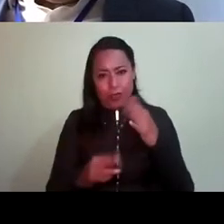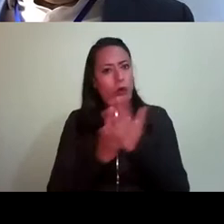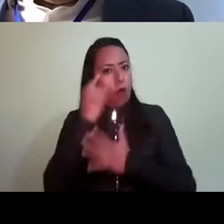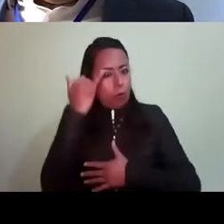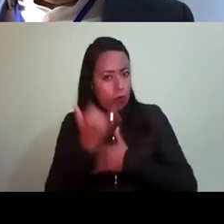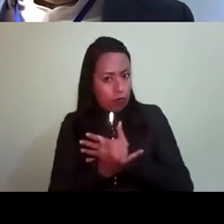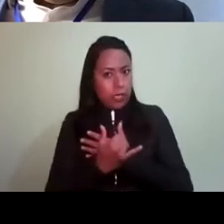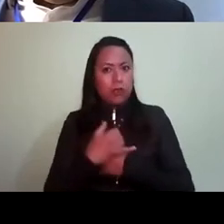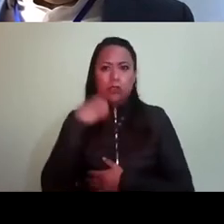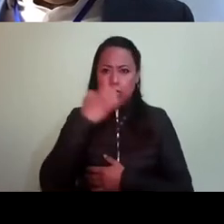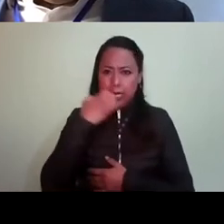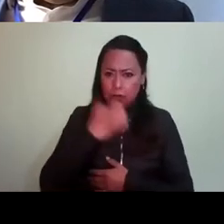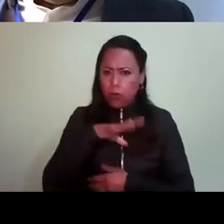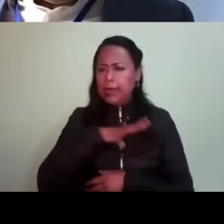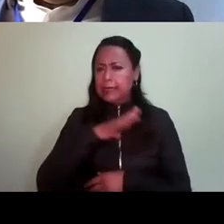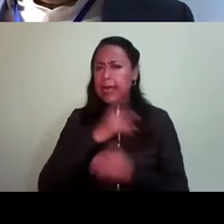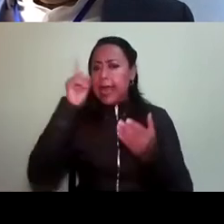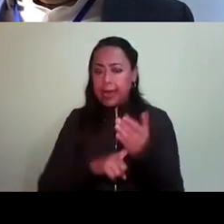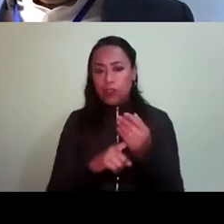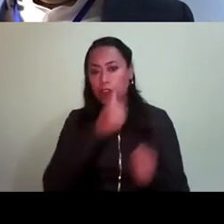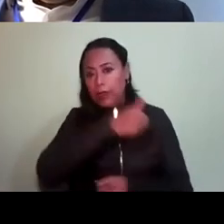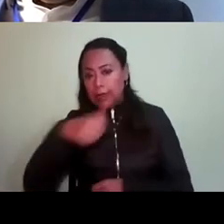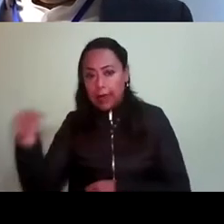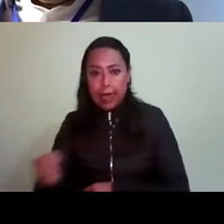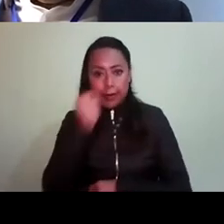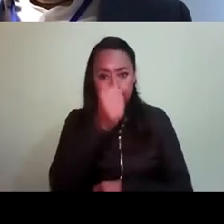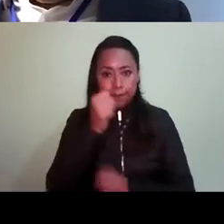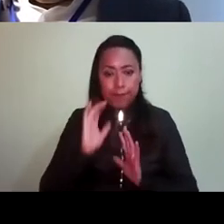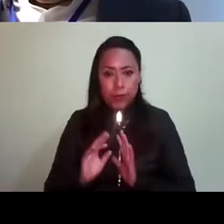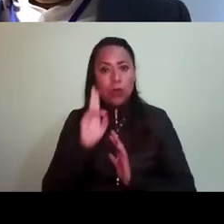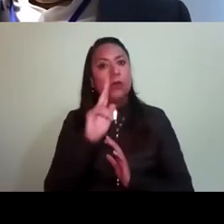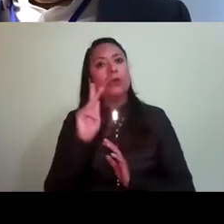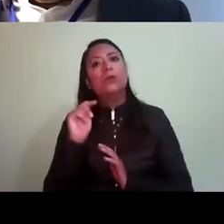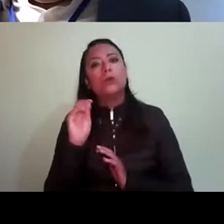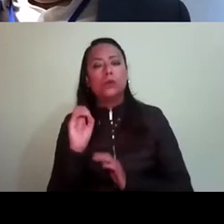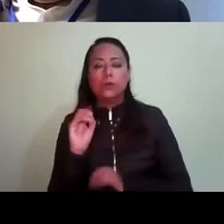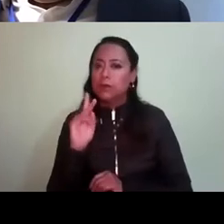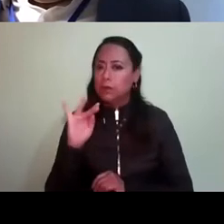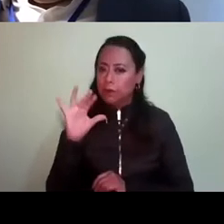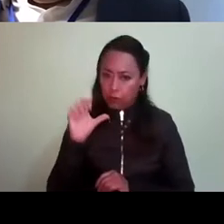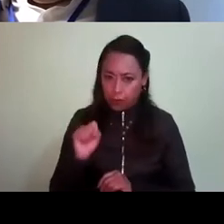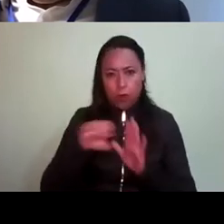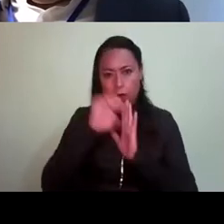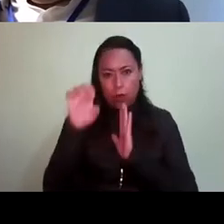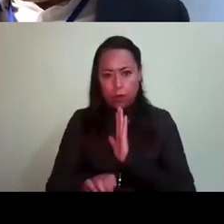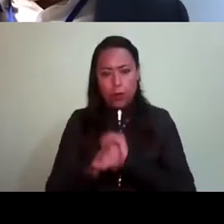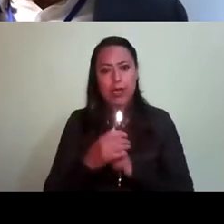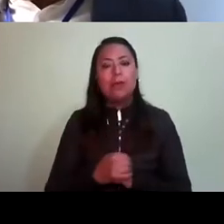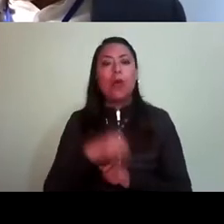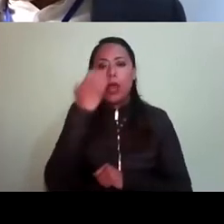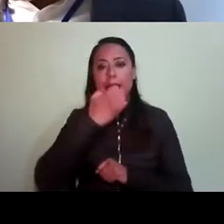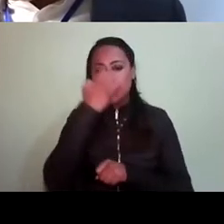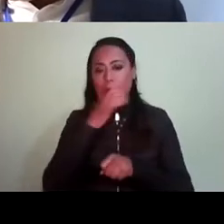escuelas existen dentro de las instalaciones de Utopías, como lo es la Escuela de Cine? Por